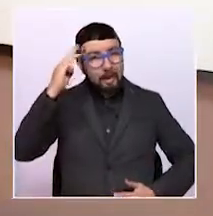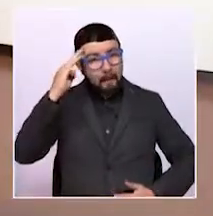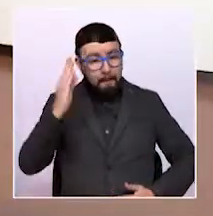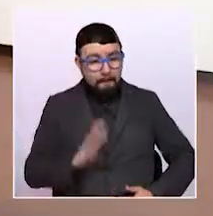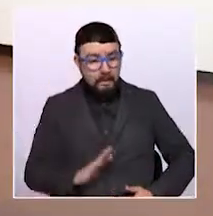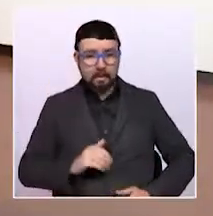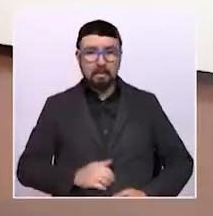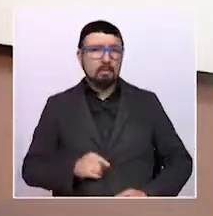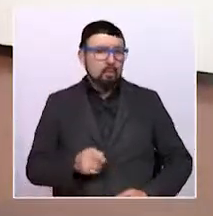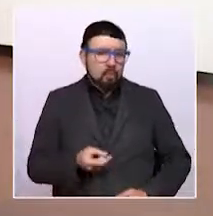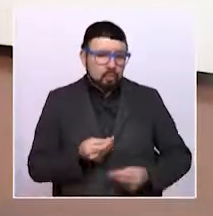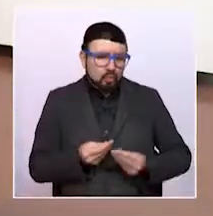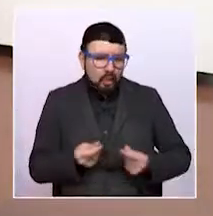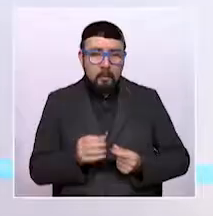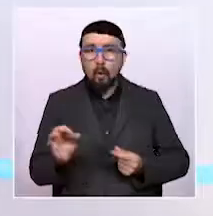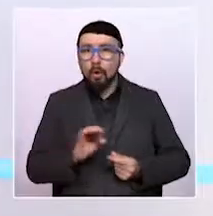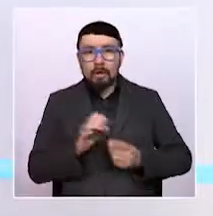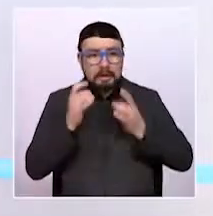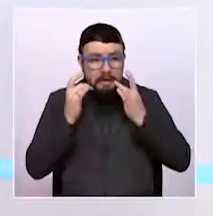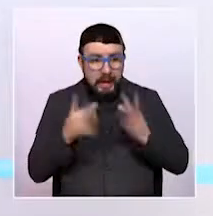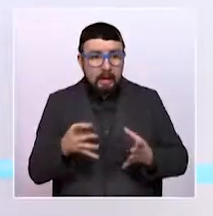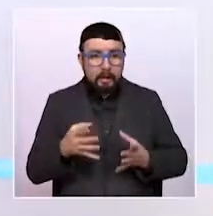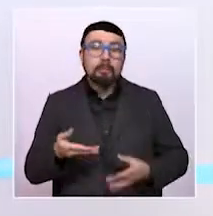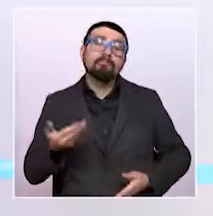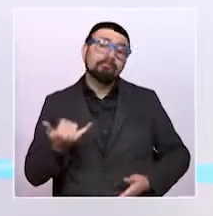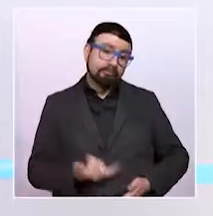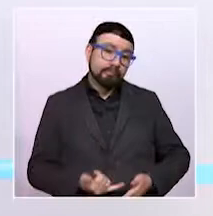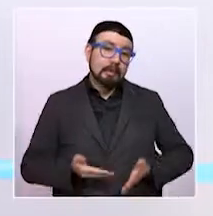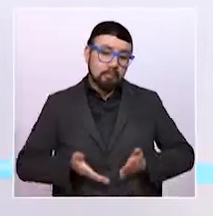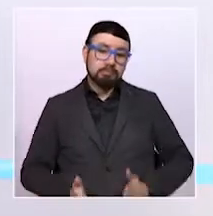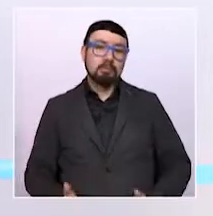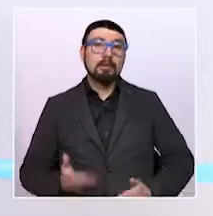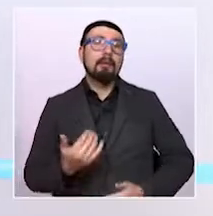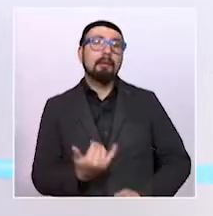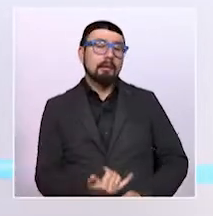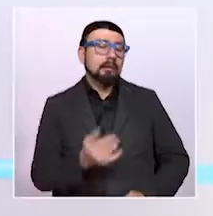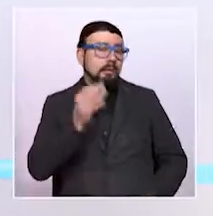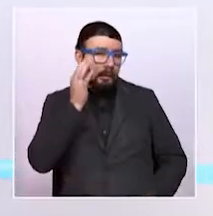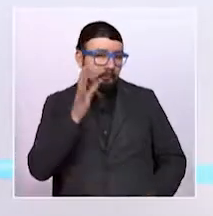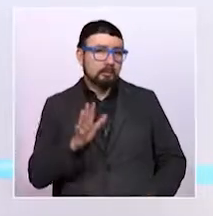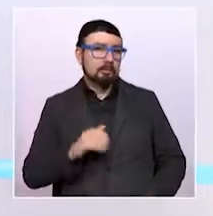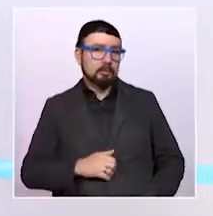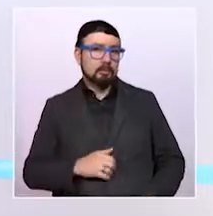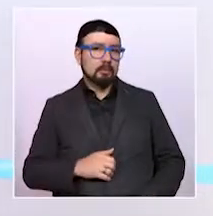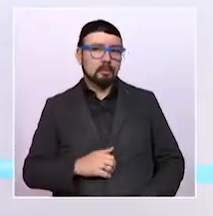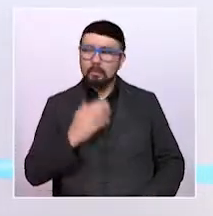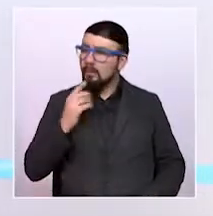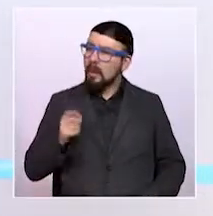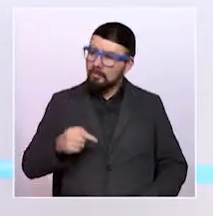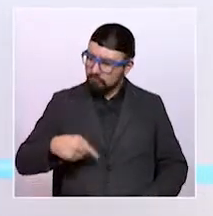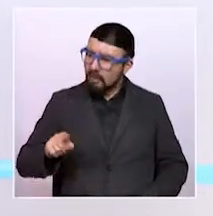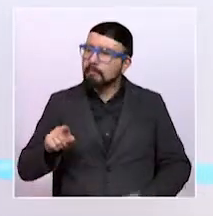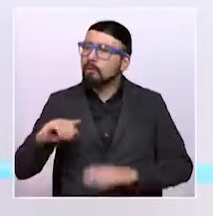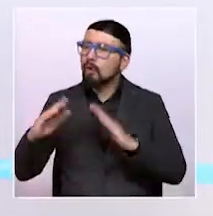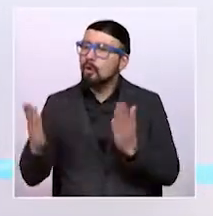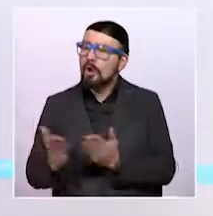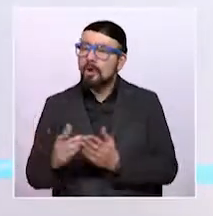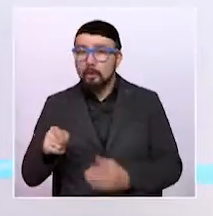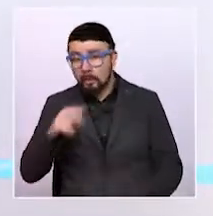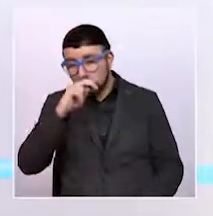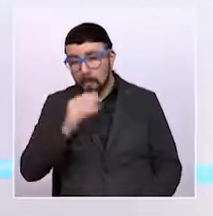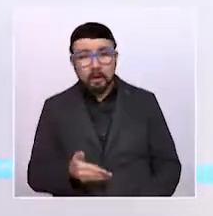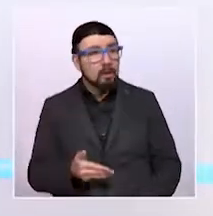desde leve aseveró entonces son pacientes que cuando usted lo mete al colegio el niño simplemente